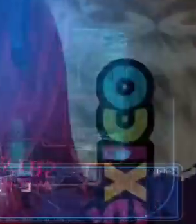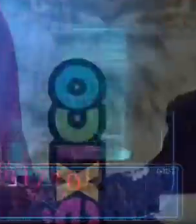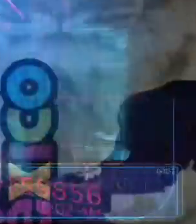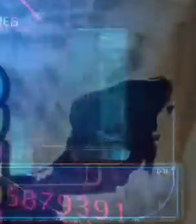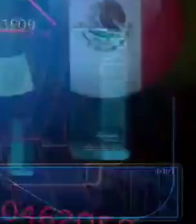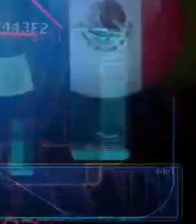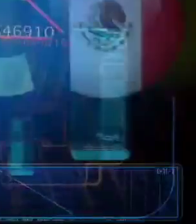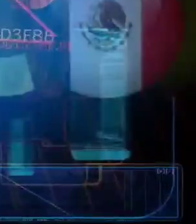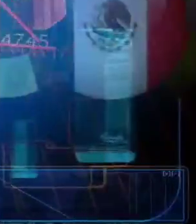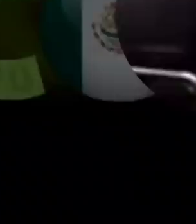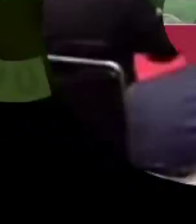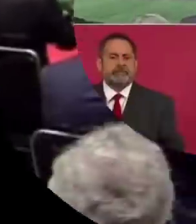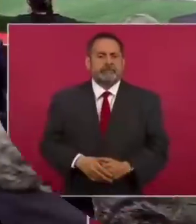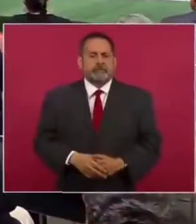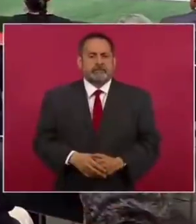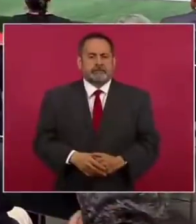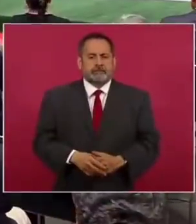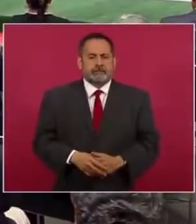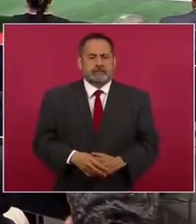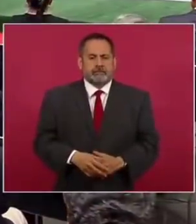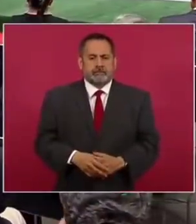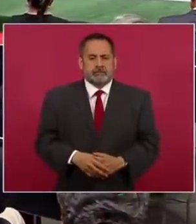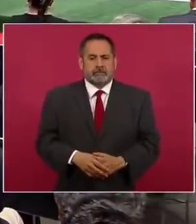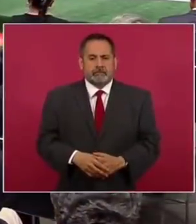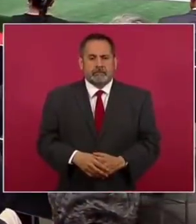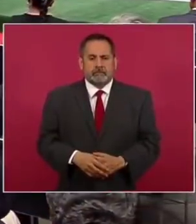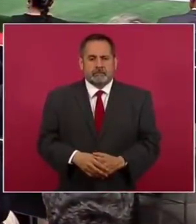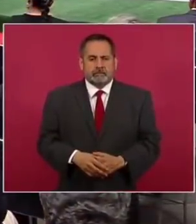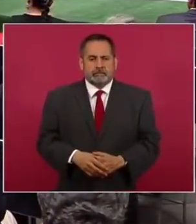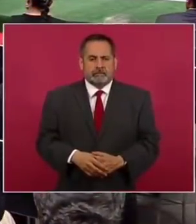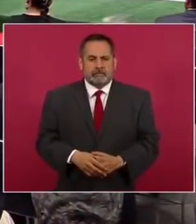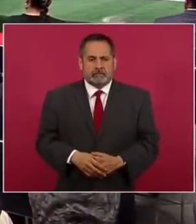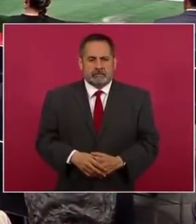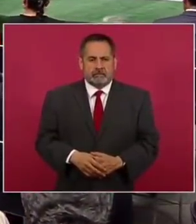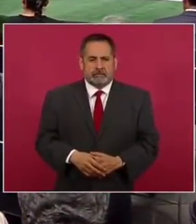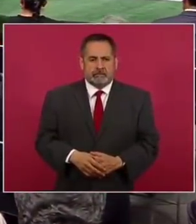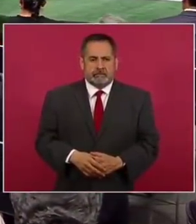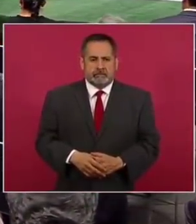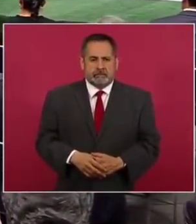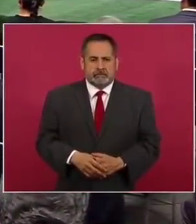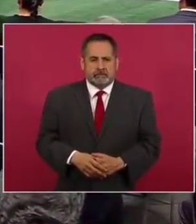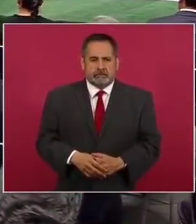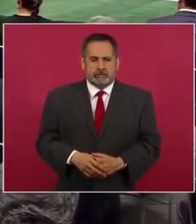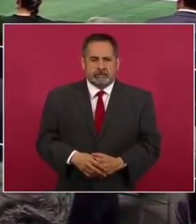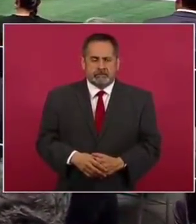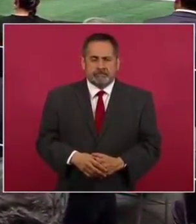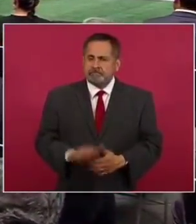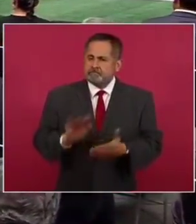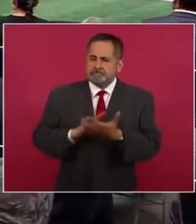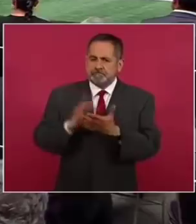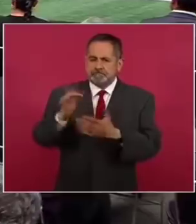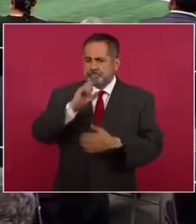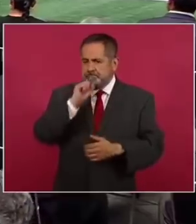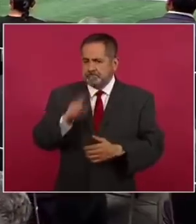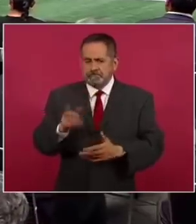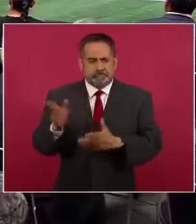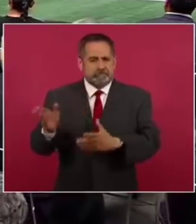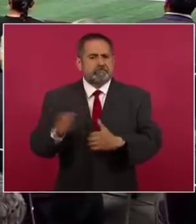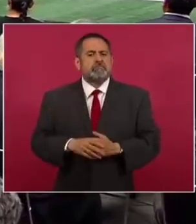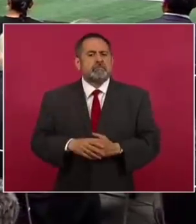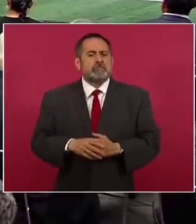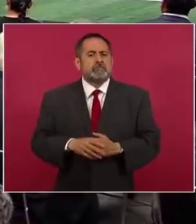ah el presidente lópez obrador en estos tres años no un poquito más de tres años de